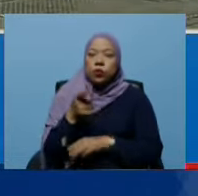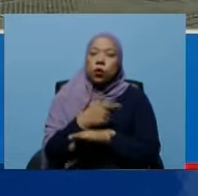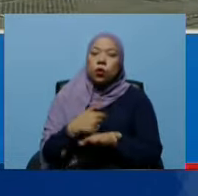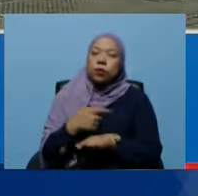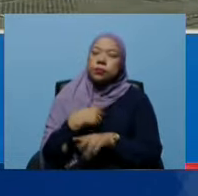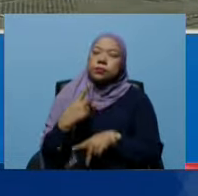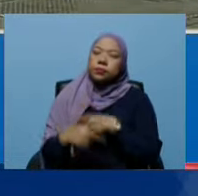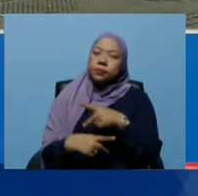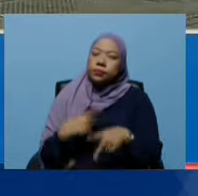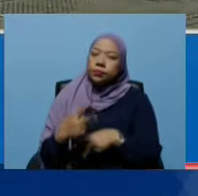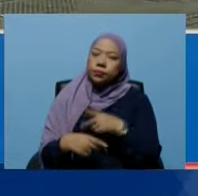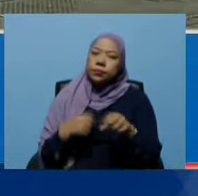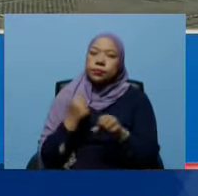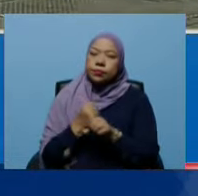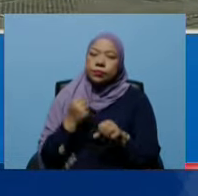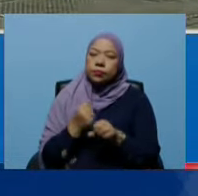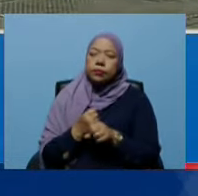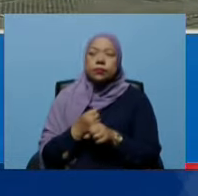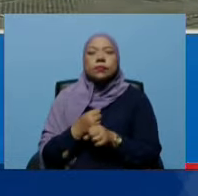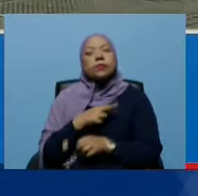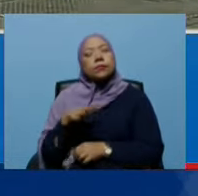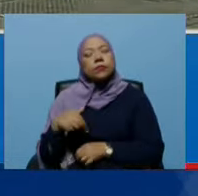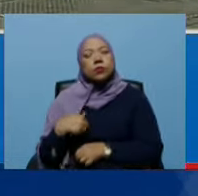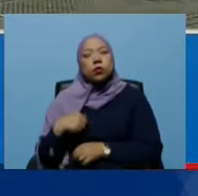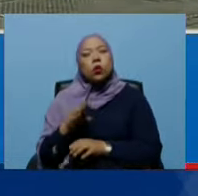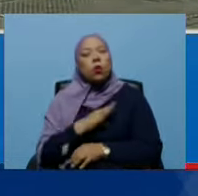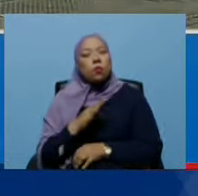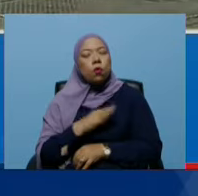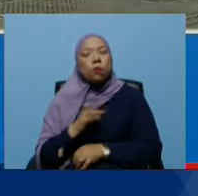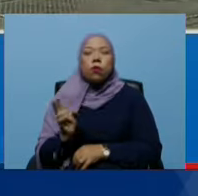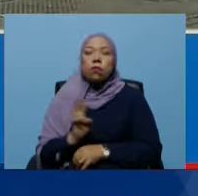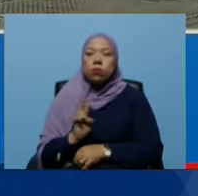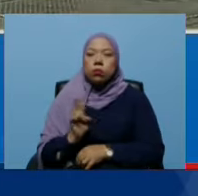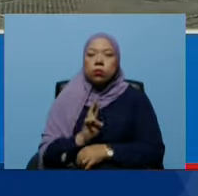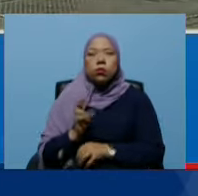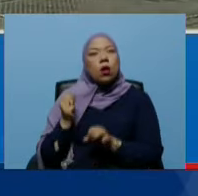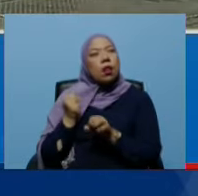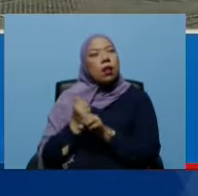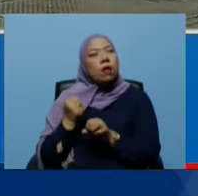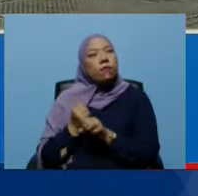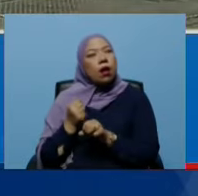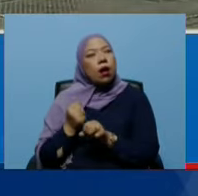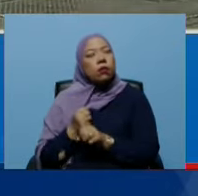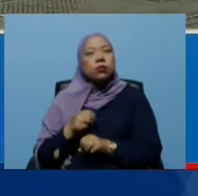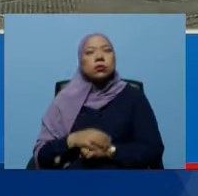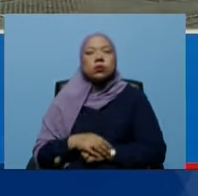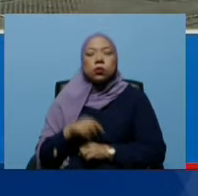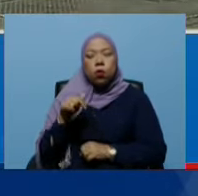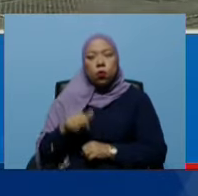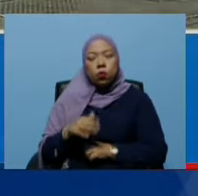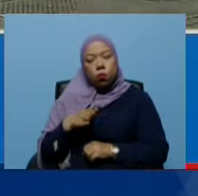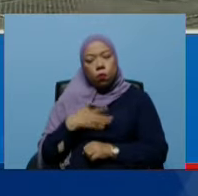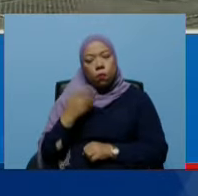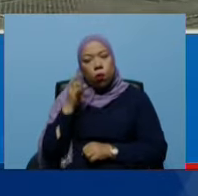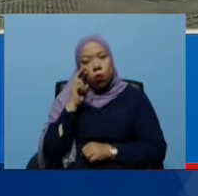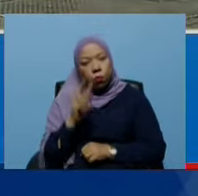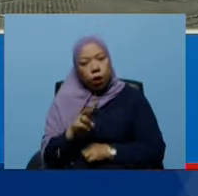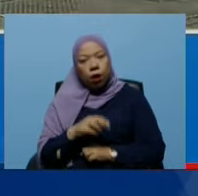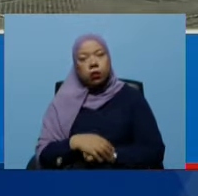gobierno, presidente, el alto nivel de patriotismo que tienen estos trabajadores. Hoy yo pude